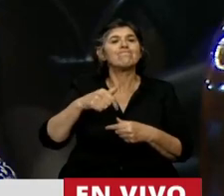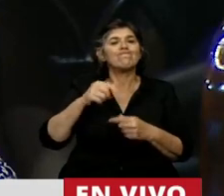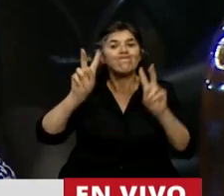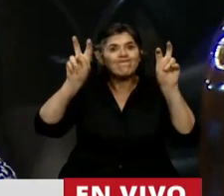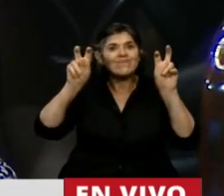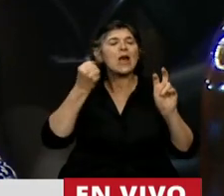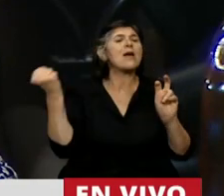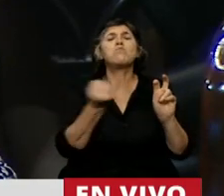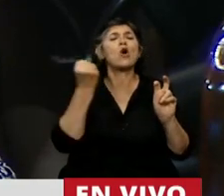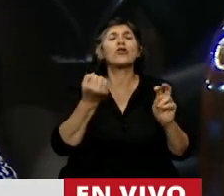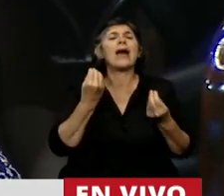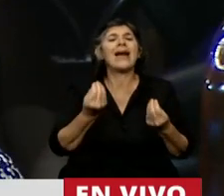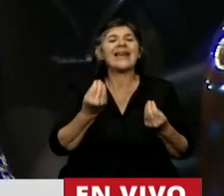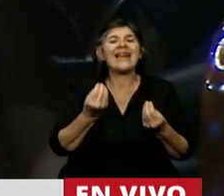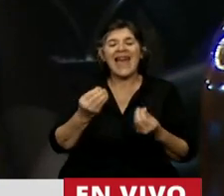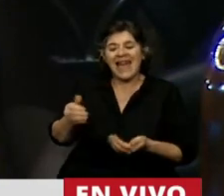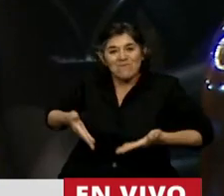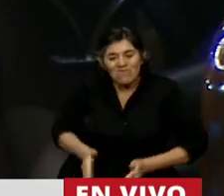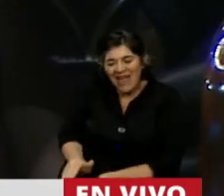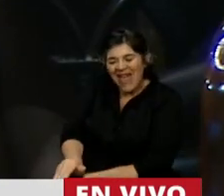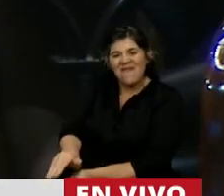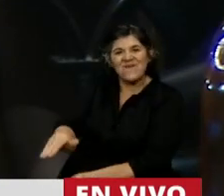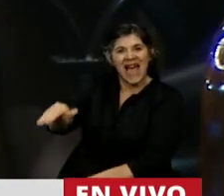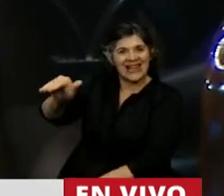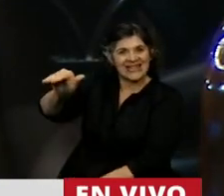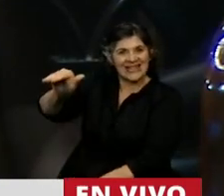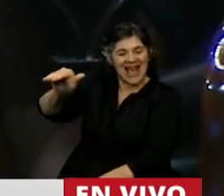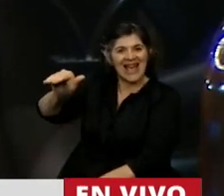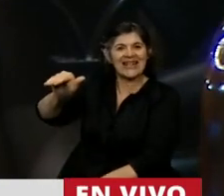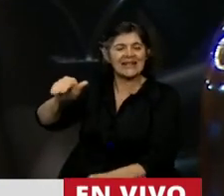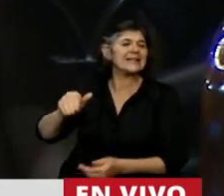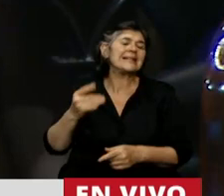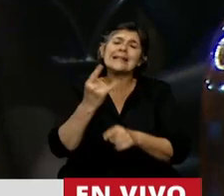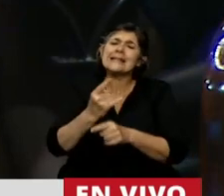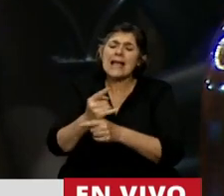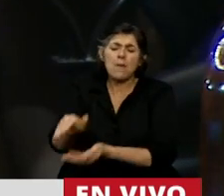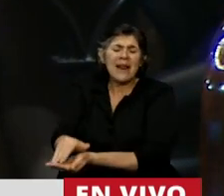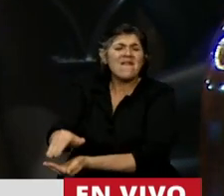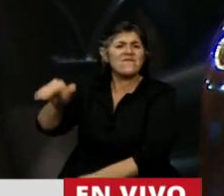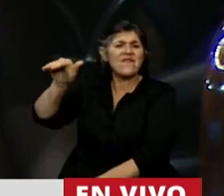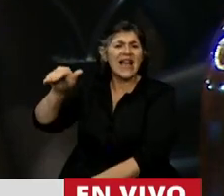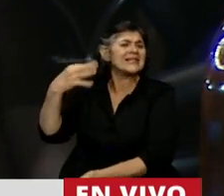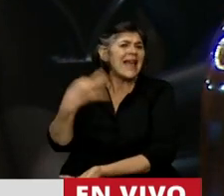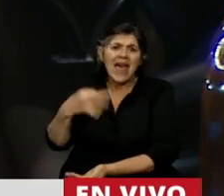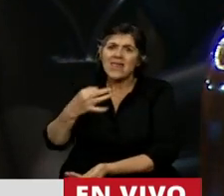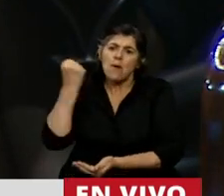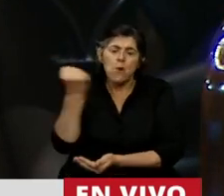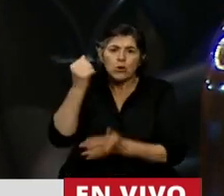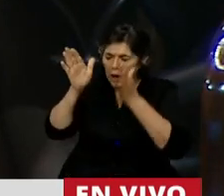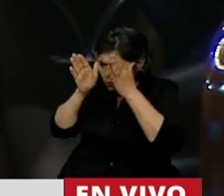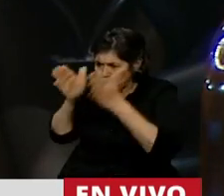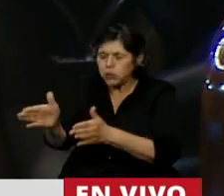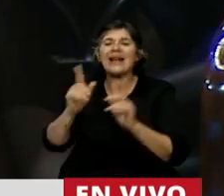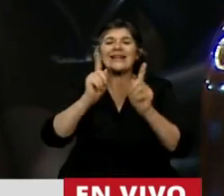que es la infancia la primera infancia y la infancia real están presente como las mujeres y las personas gestantes